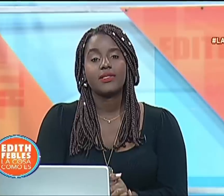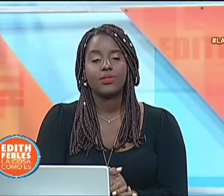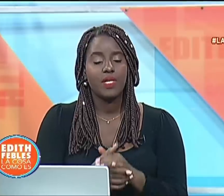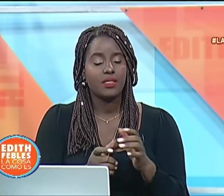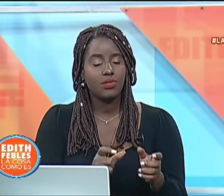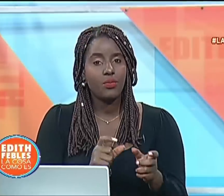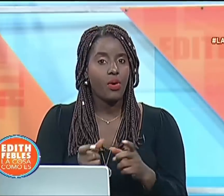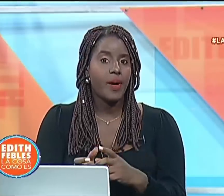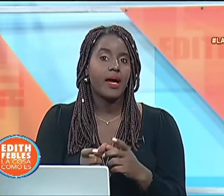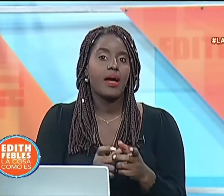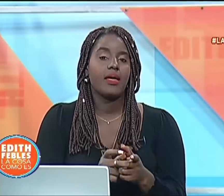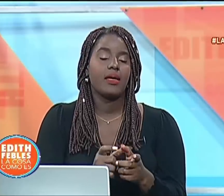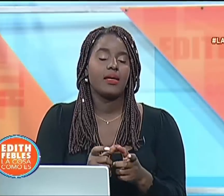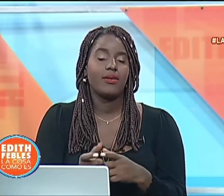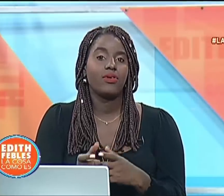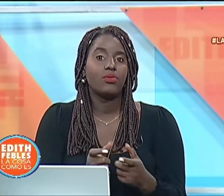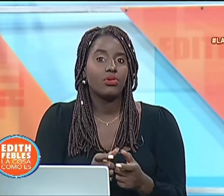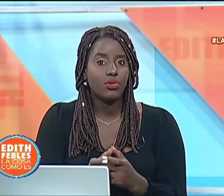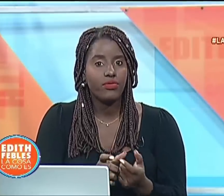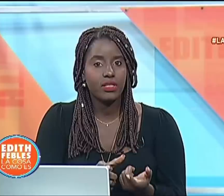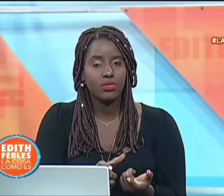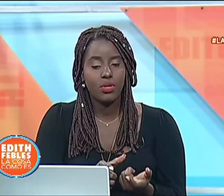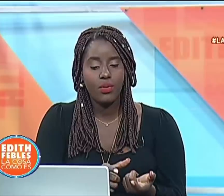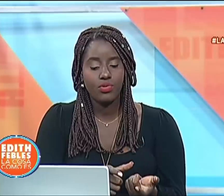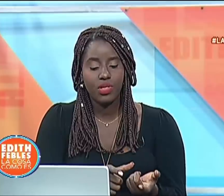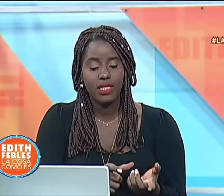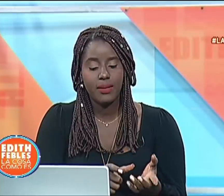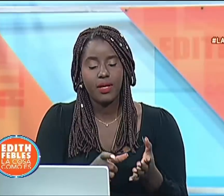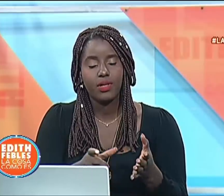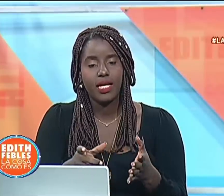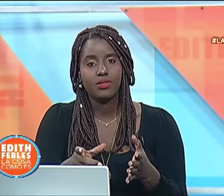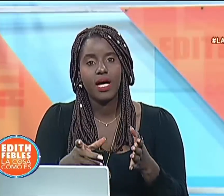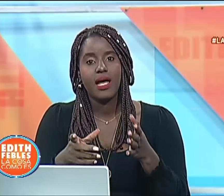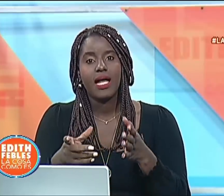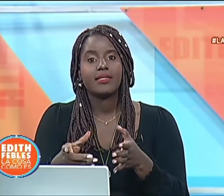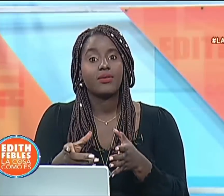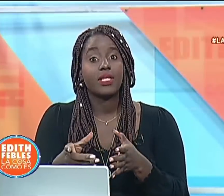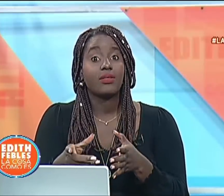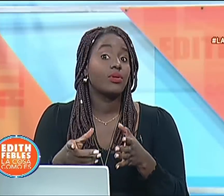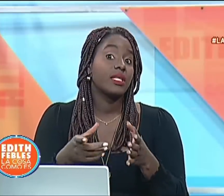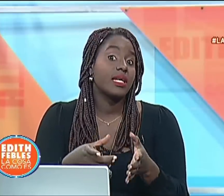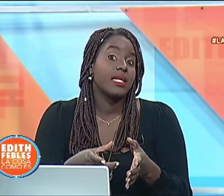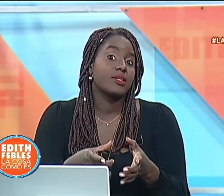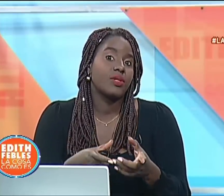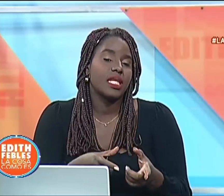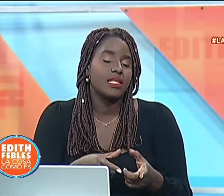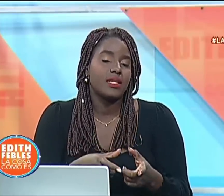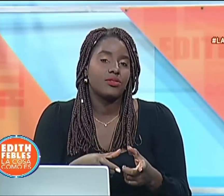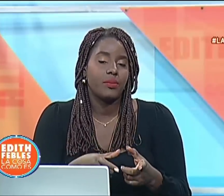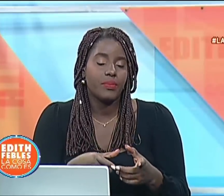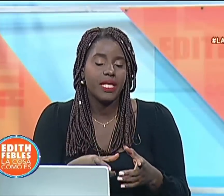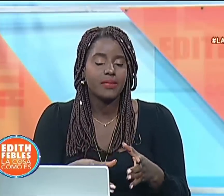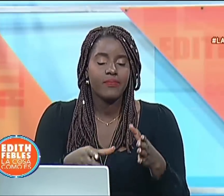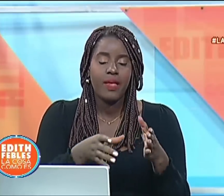de estos bienes. Es un poco para que fue uno de los conflictos que hubo mucho en el tema con relación a la seguridad jurídica y a la seguridad del